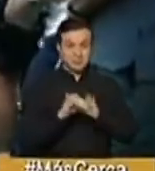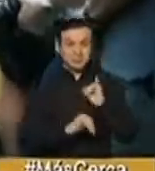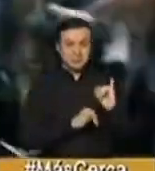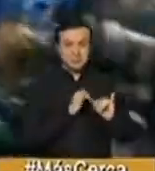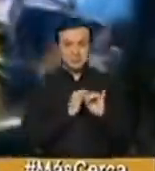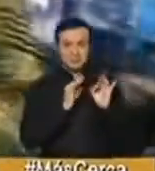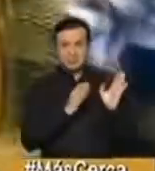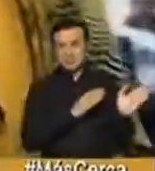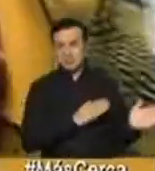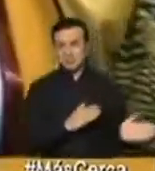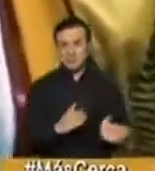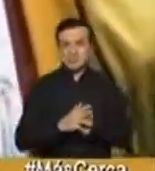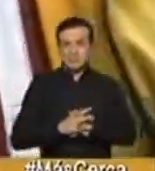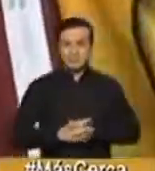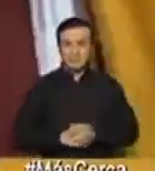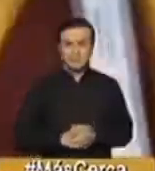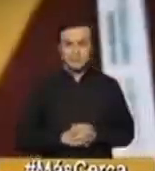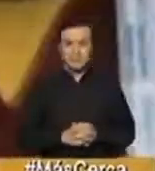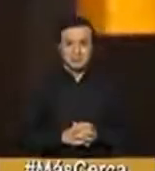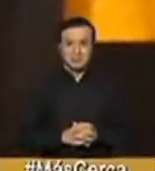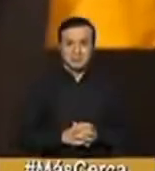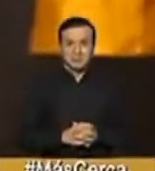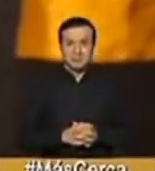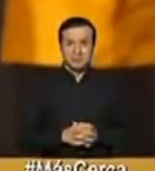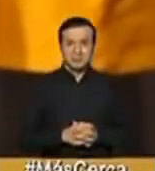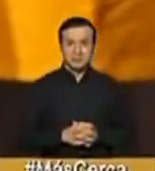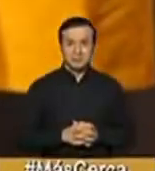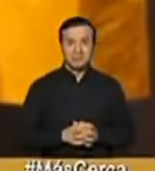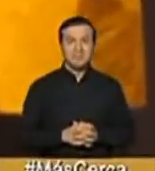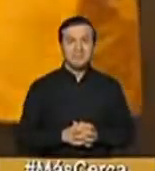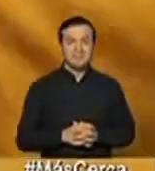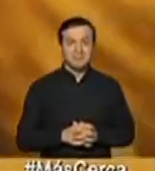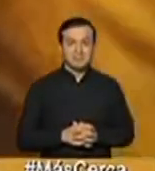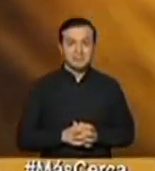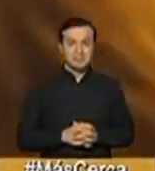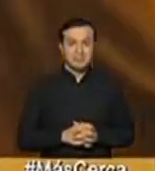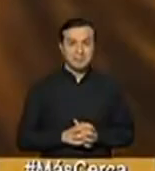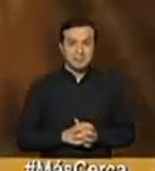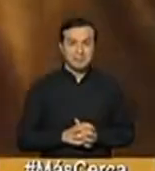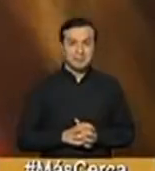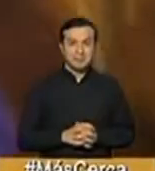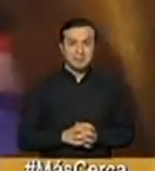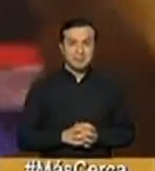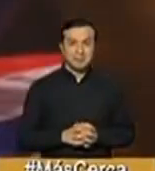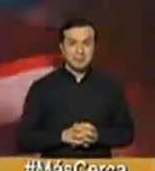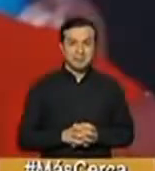internacionales. María Elena Vaca, Medios Públicos.